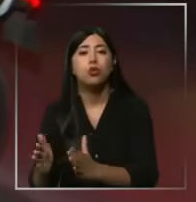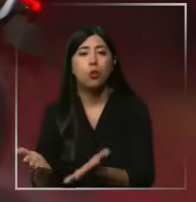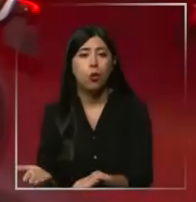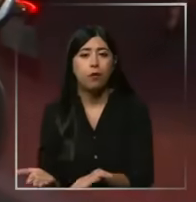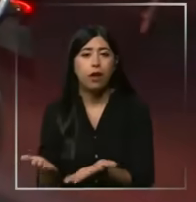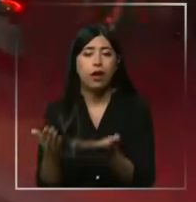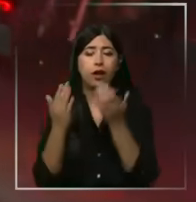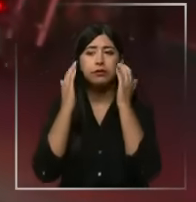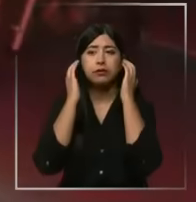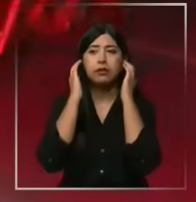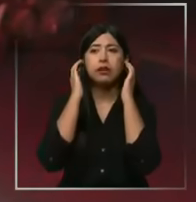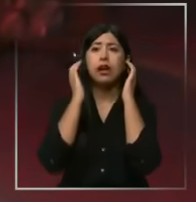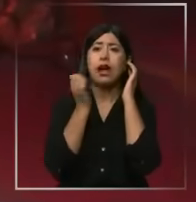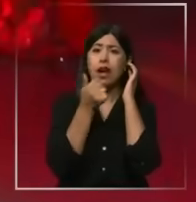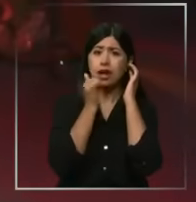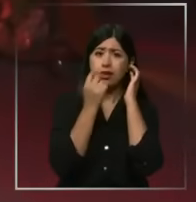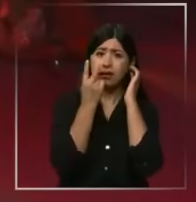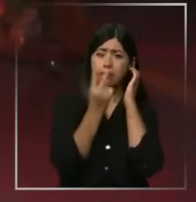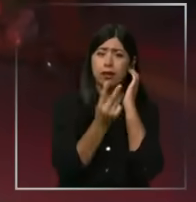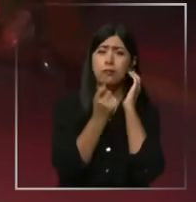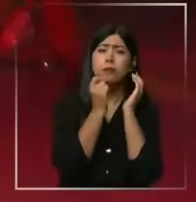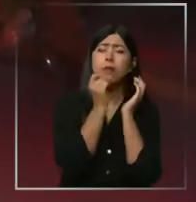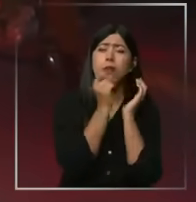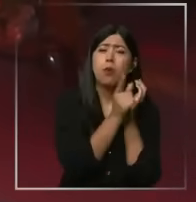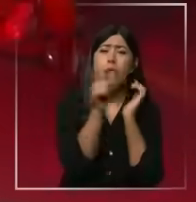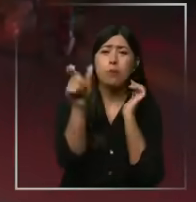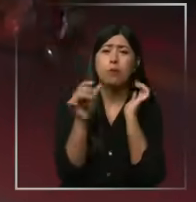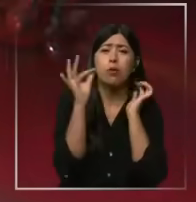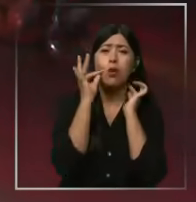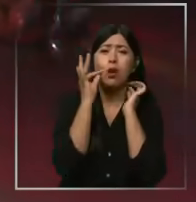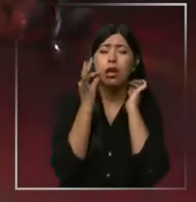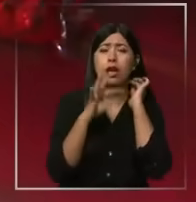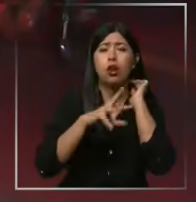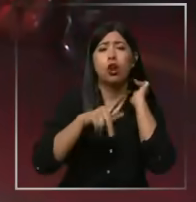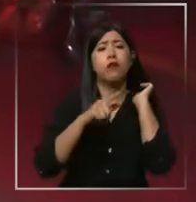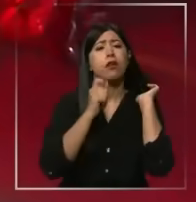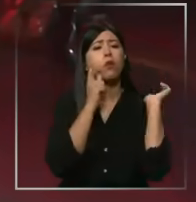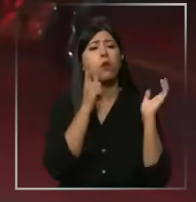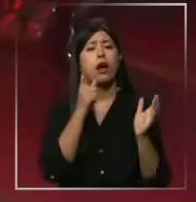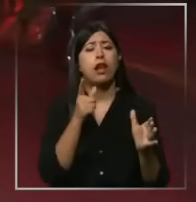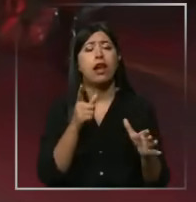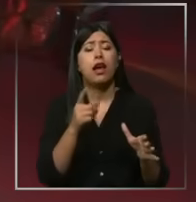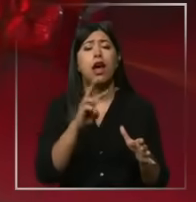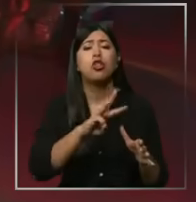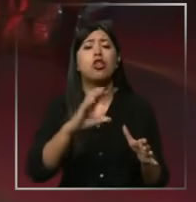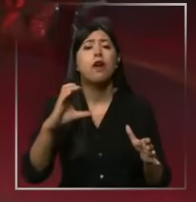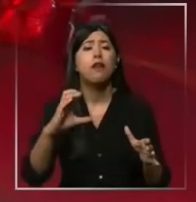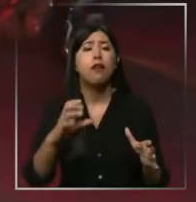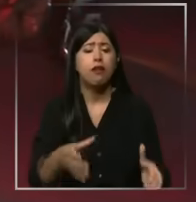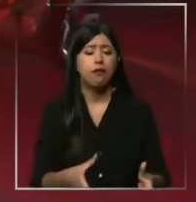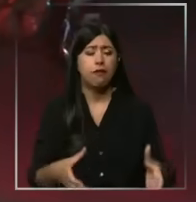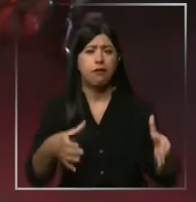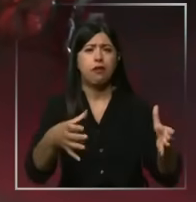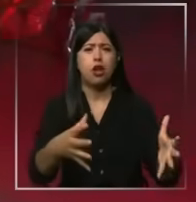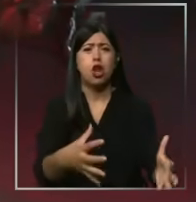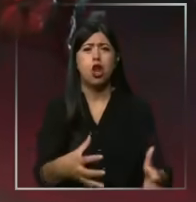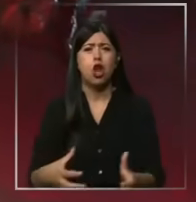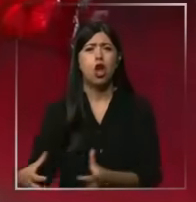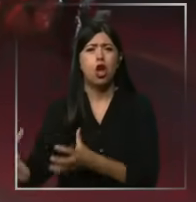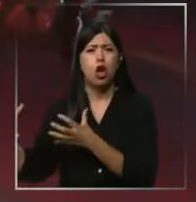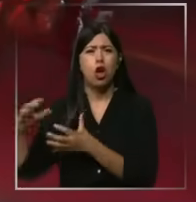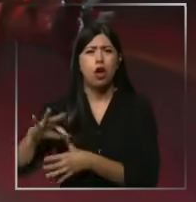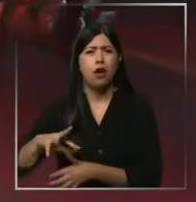Incluso ayer, Pati, vimos una denuncia ahí de una vecina que nos decía que le habían robado hasta el inodoro. Verdad que eso ha ocurrido